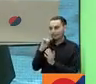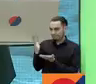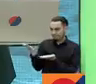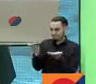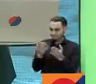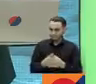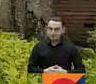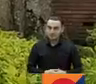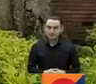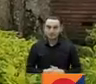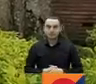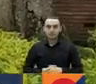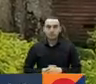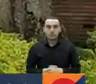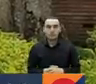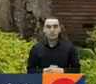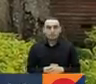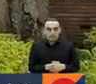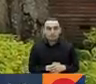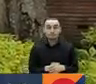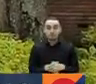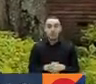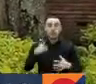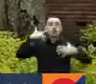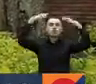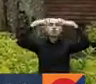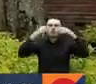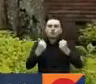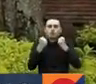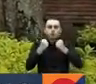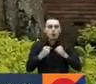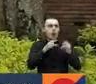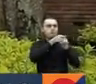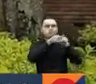Nacional. Las lluvias en Antioquia han ocasionado